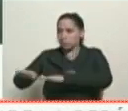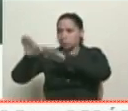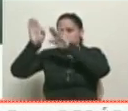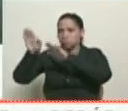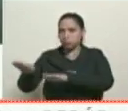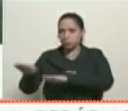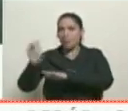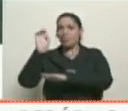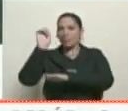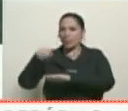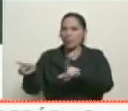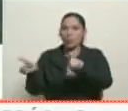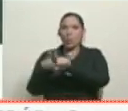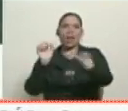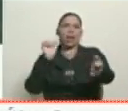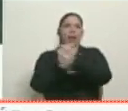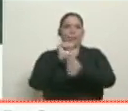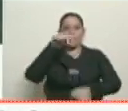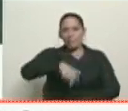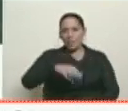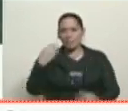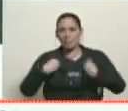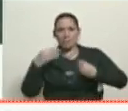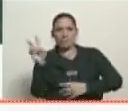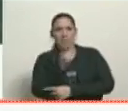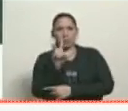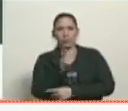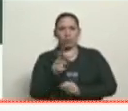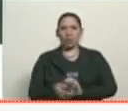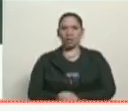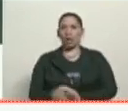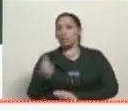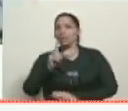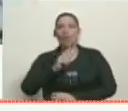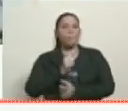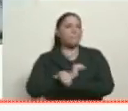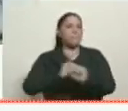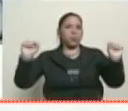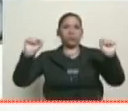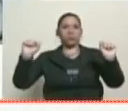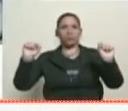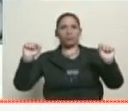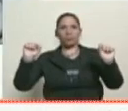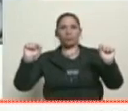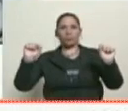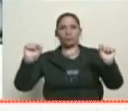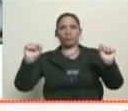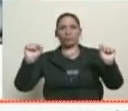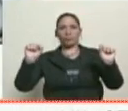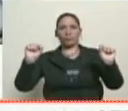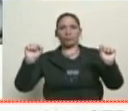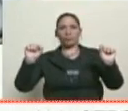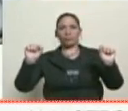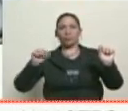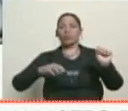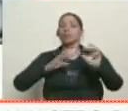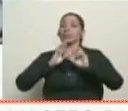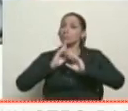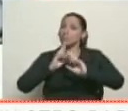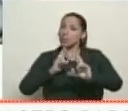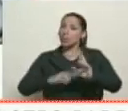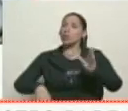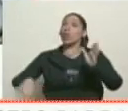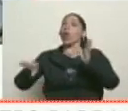sus esclavos acá en Venezuela. No vamos a permitir, lo repito una y